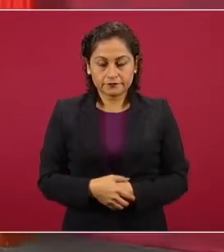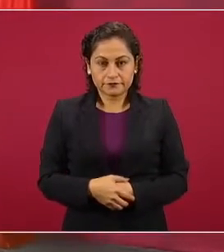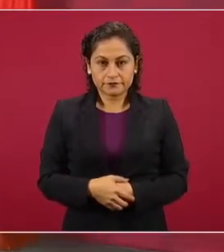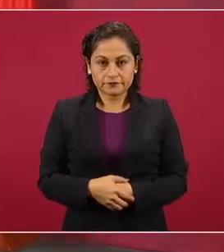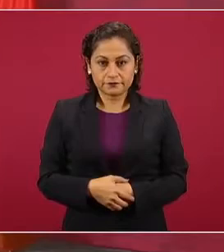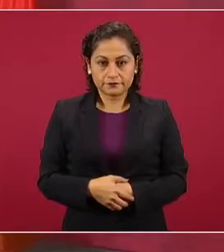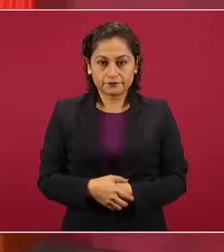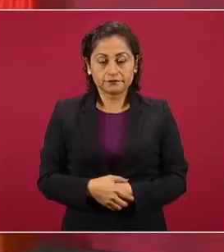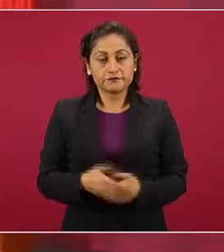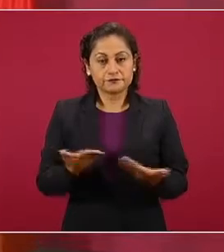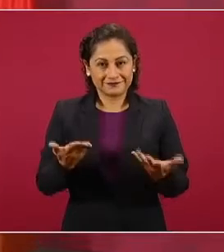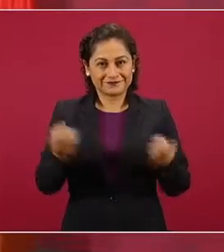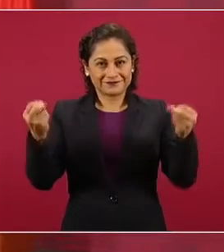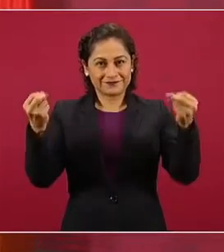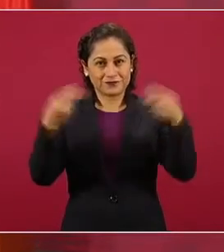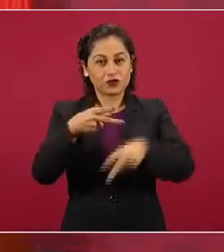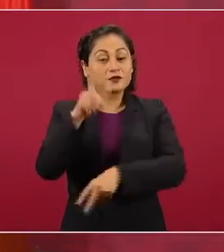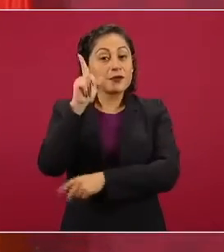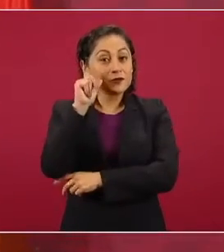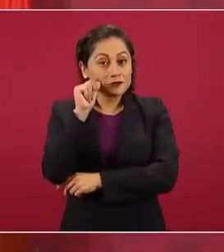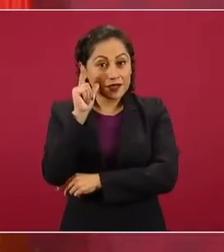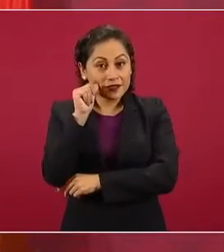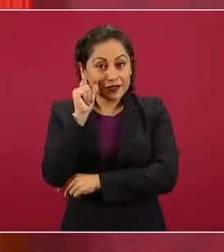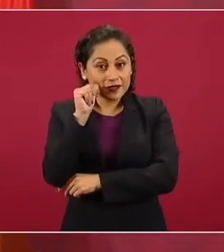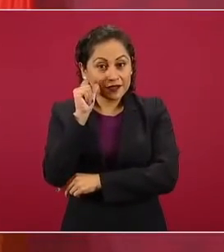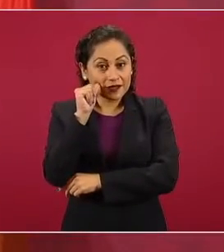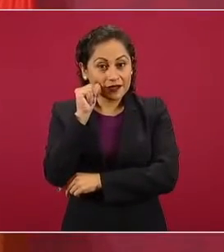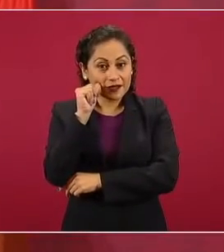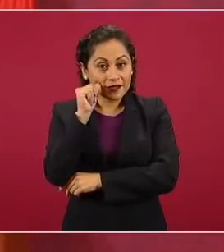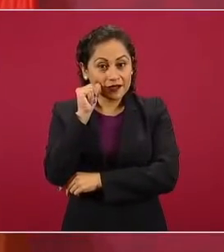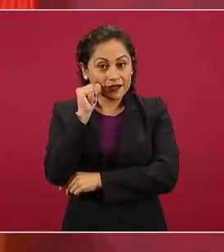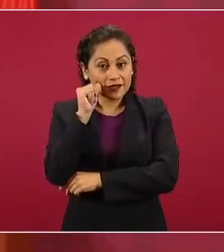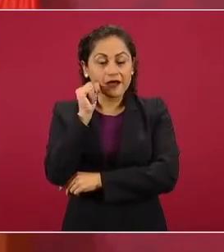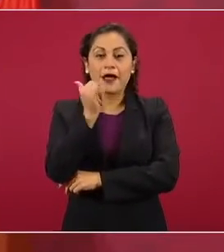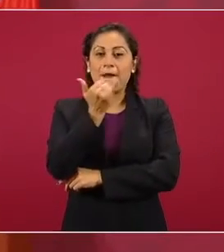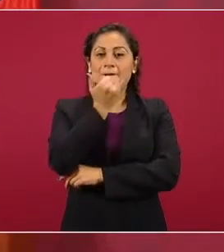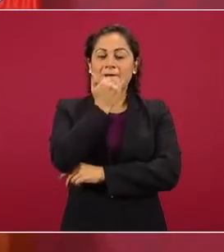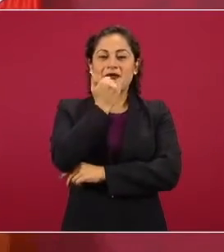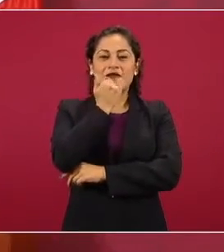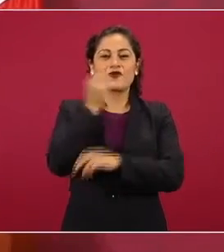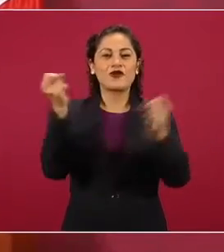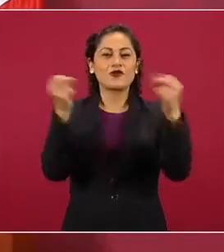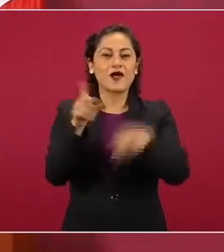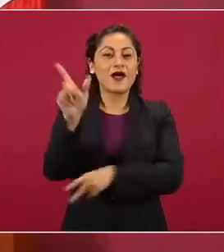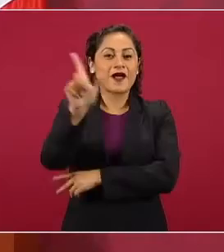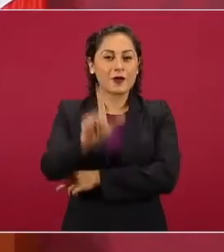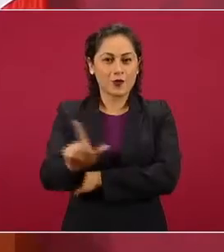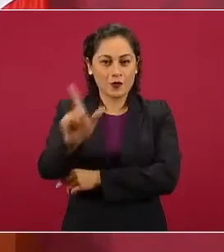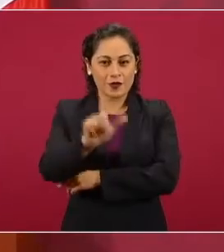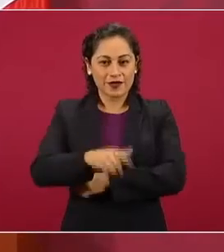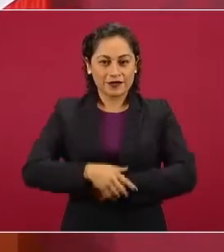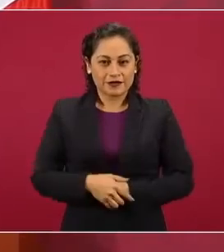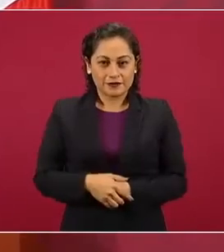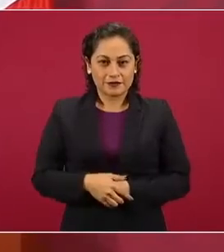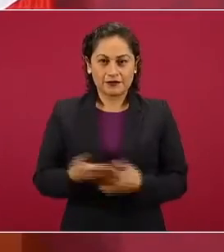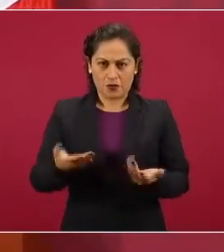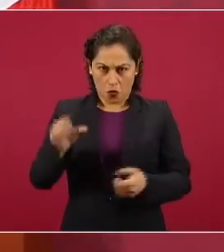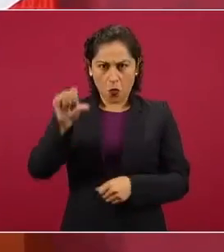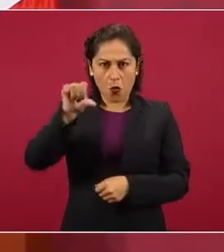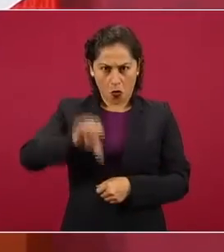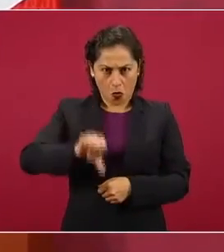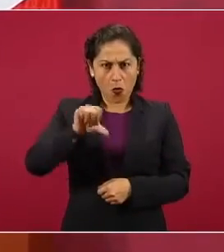Entonces nos vemos mañana, si les parece. Perdón, el lunes. Y no, nos vemos hoy